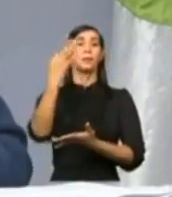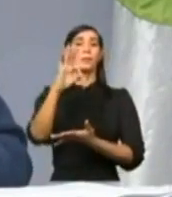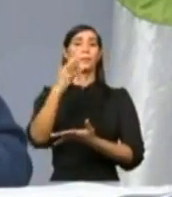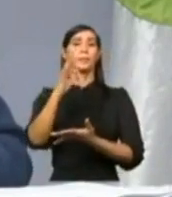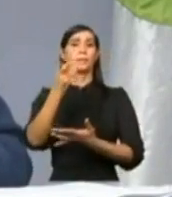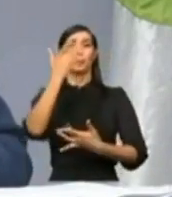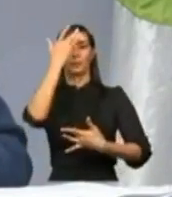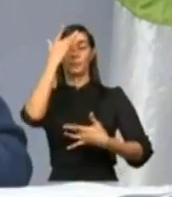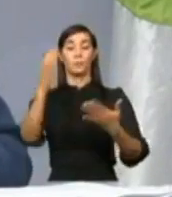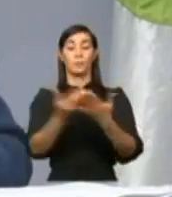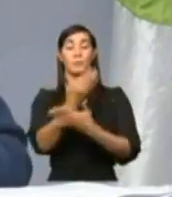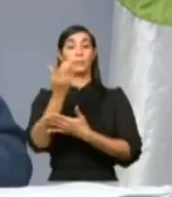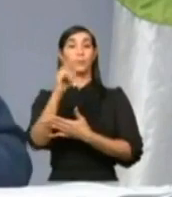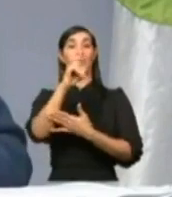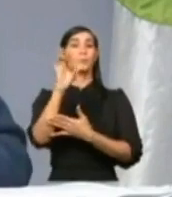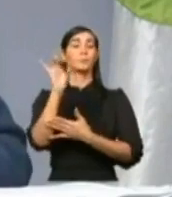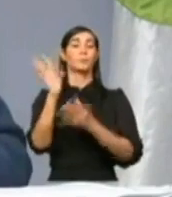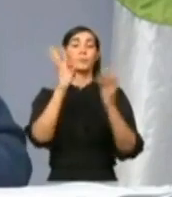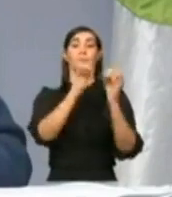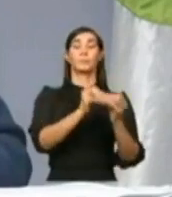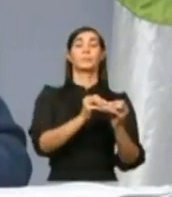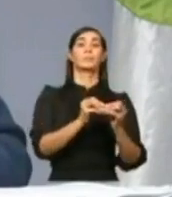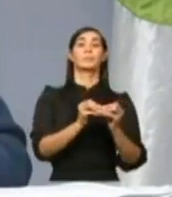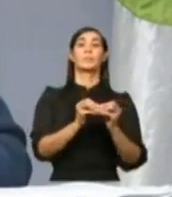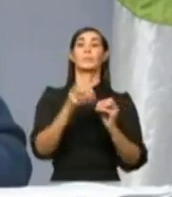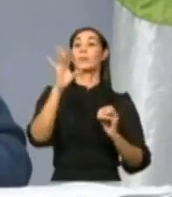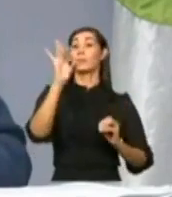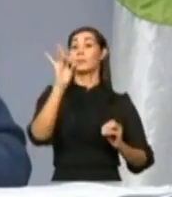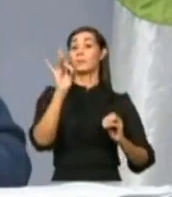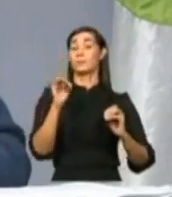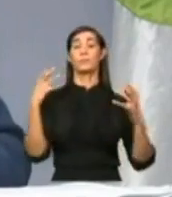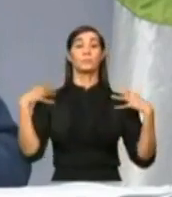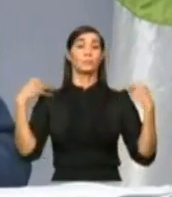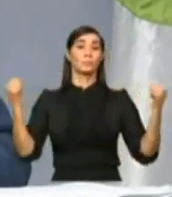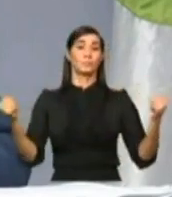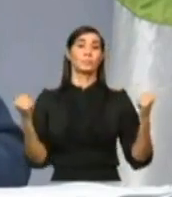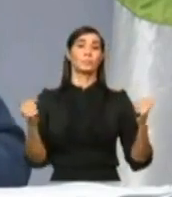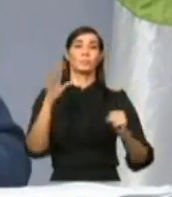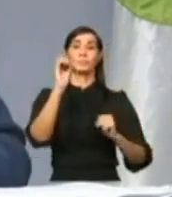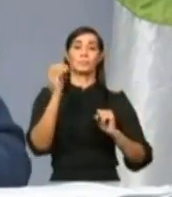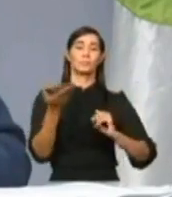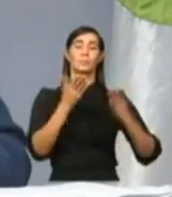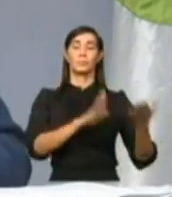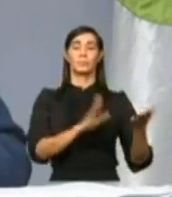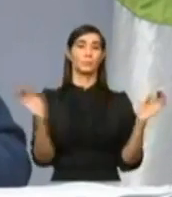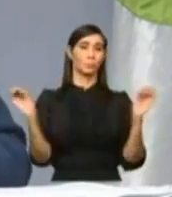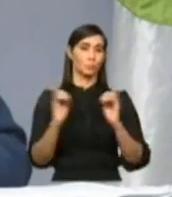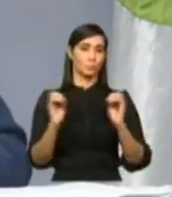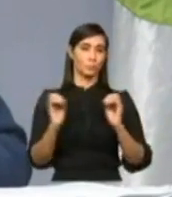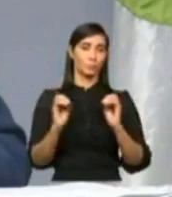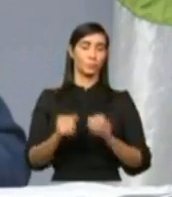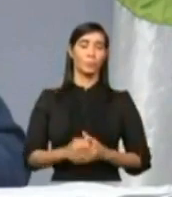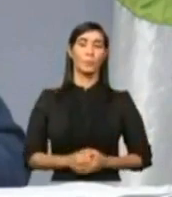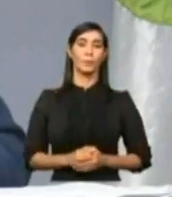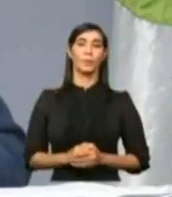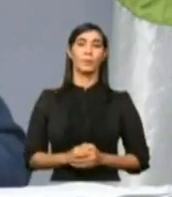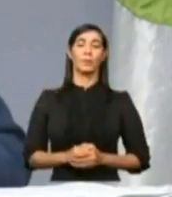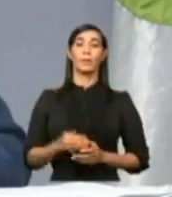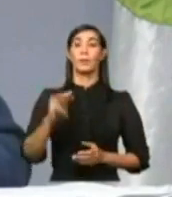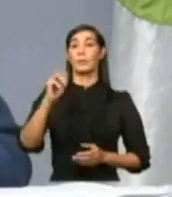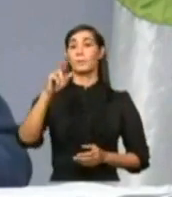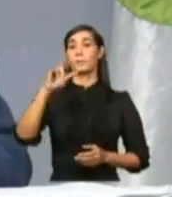nuevos, 280 acumulados, 8 recuperados, 0 casos nuevos. María